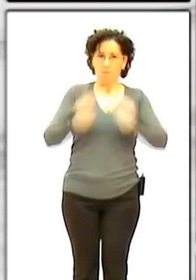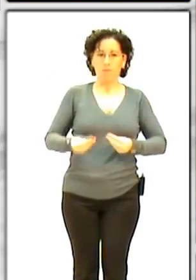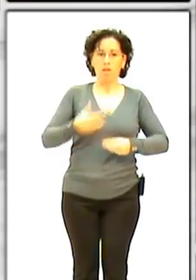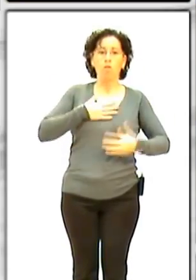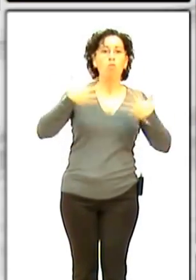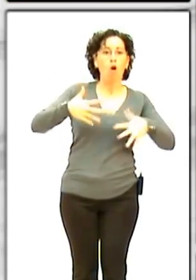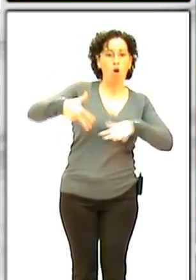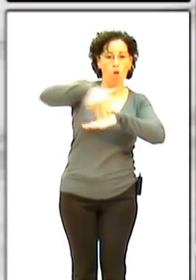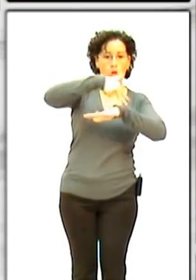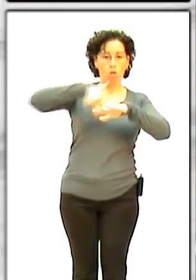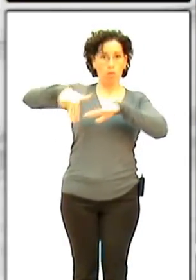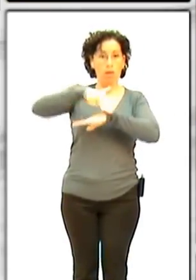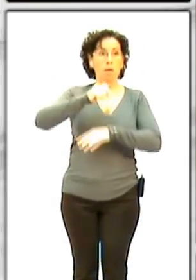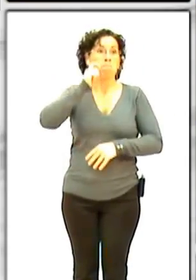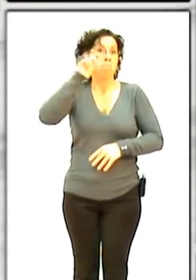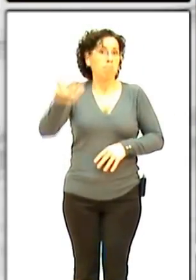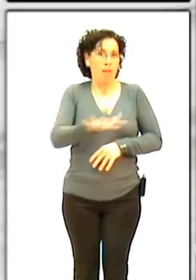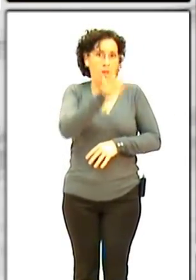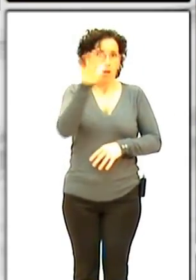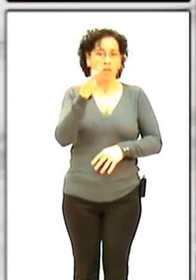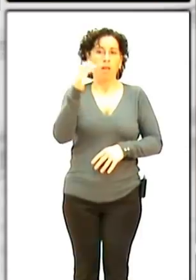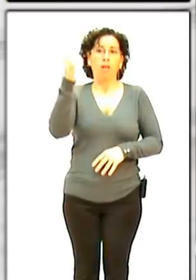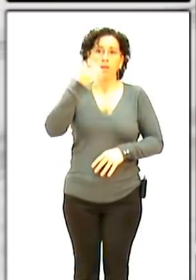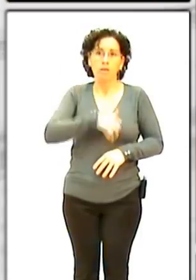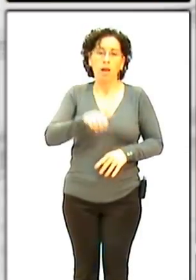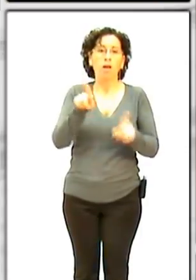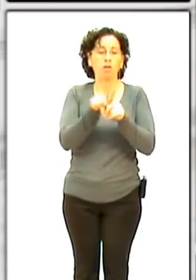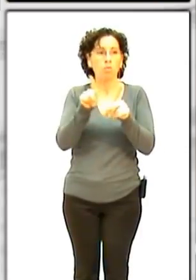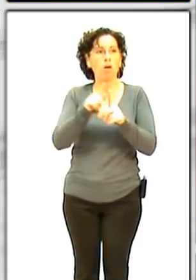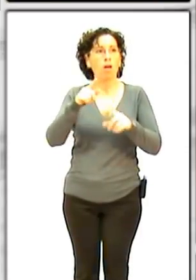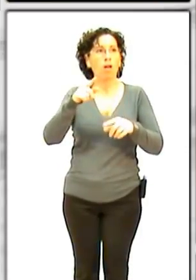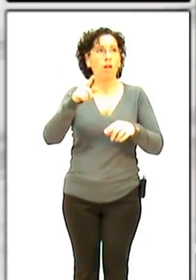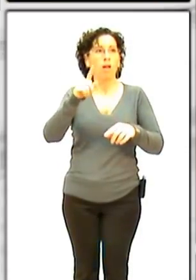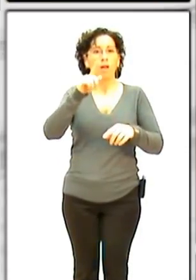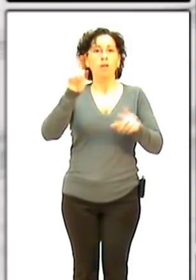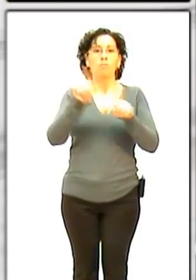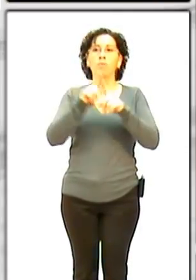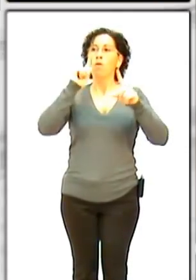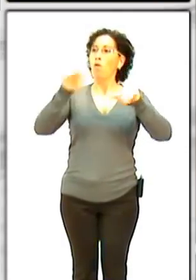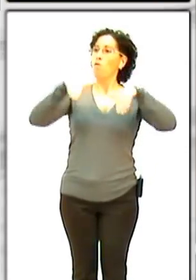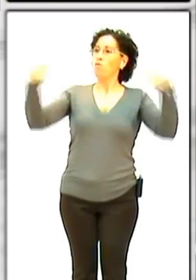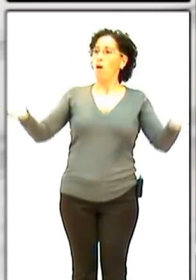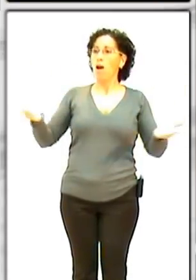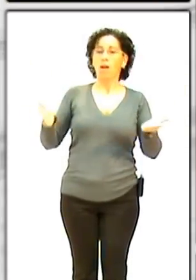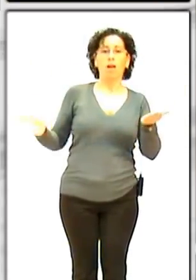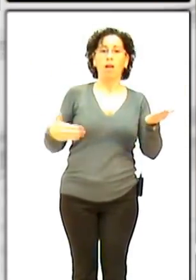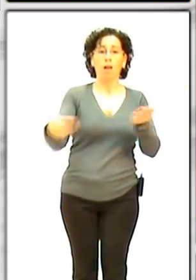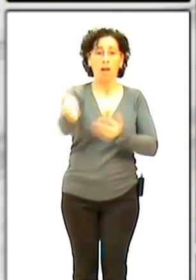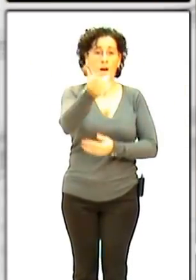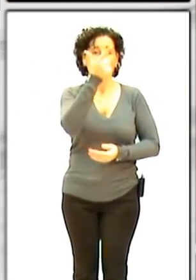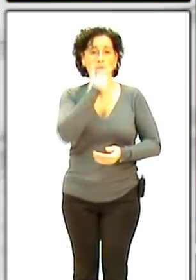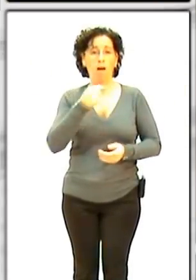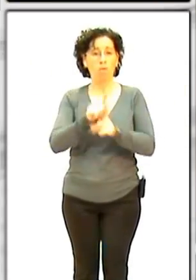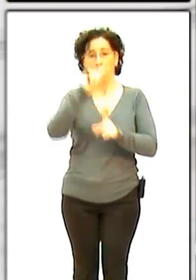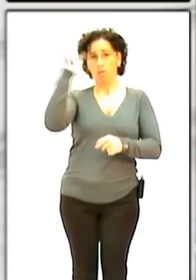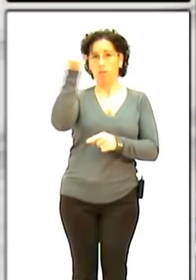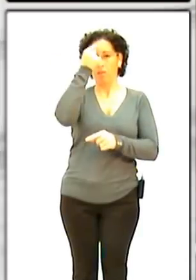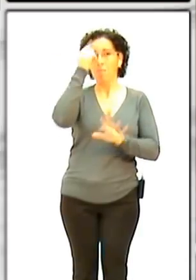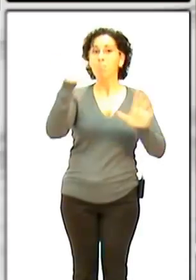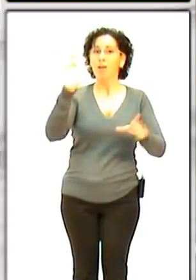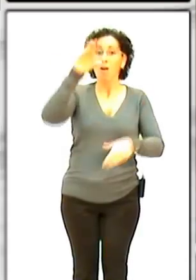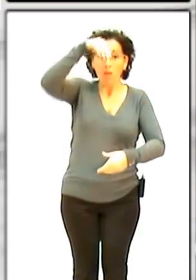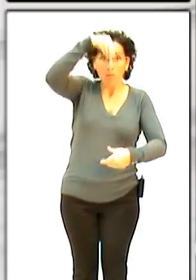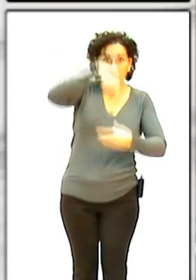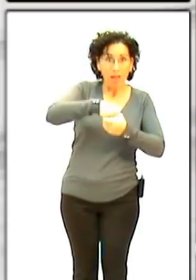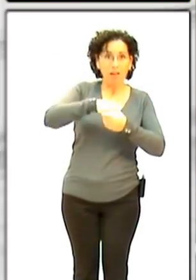ya solventado, muy trillado el tema de la navegación por exteriores, pues todavía nos queda ese aspecto importante de la